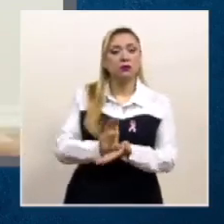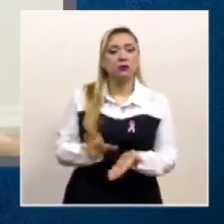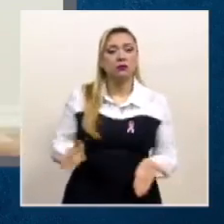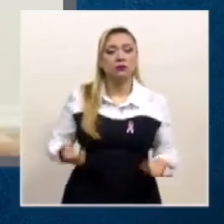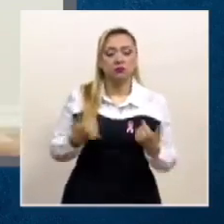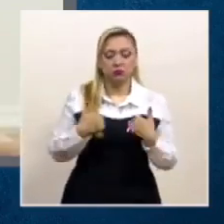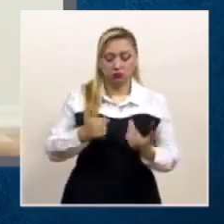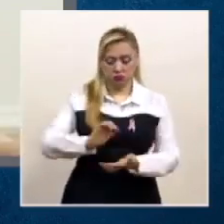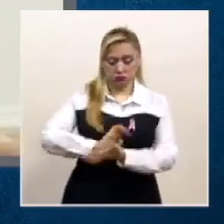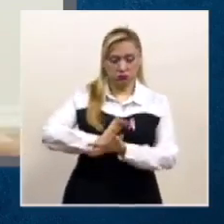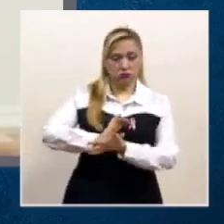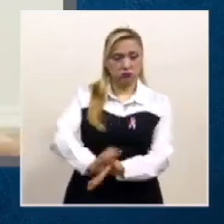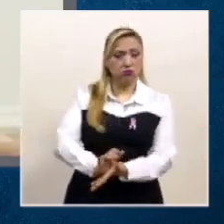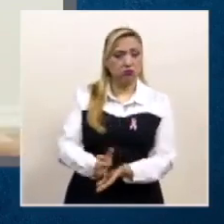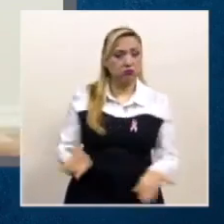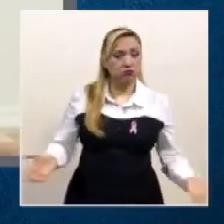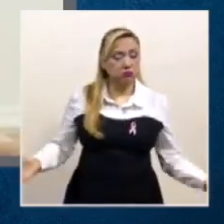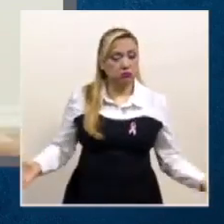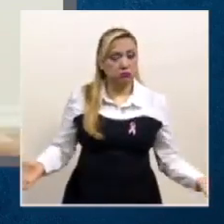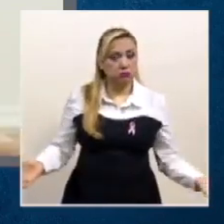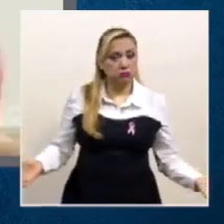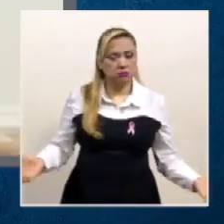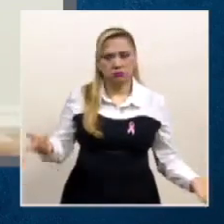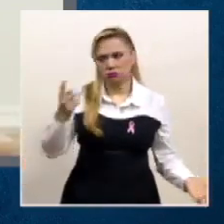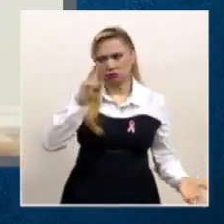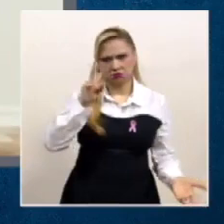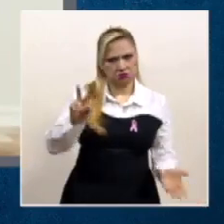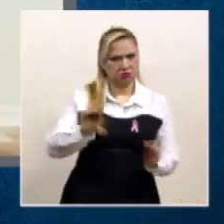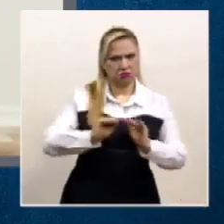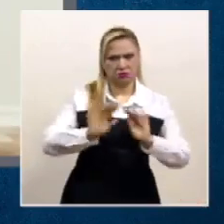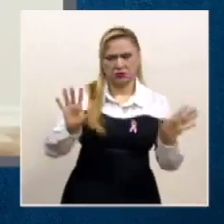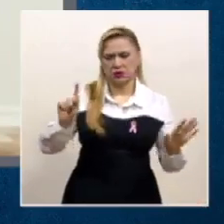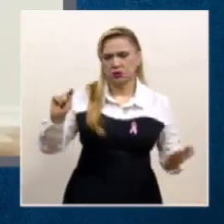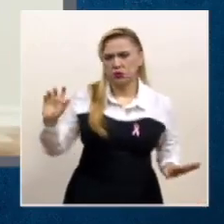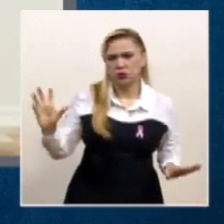cierta discriminación y esto lo vemos claramente en